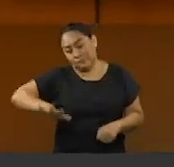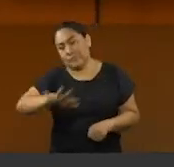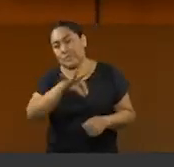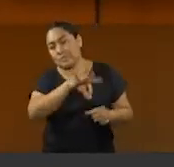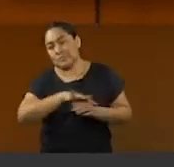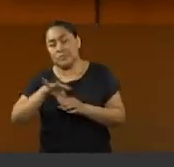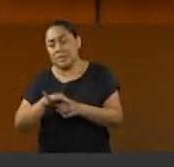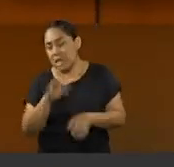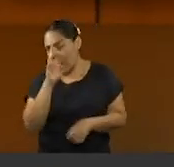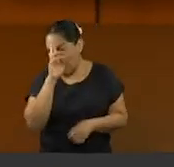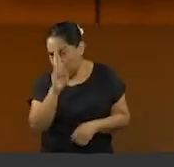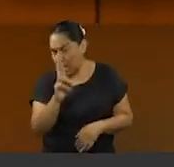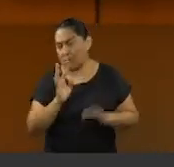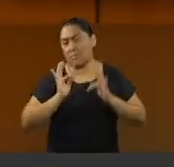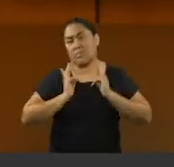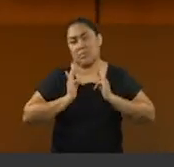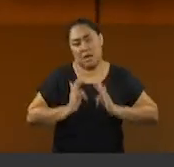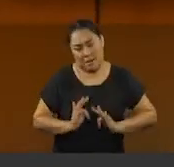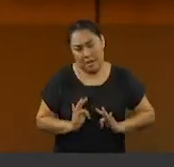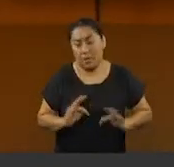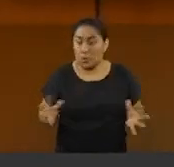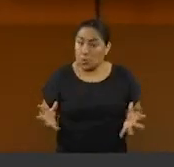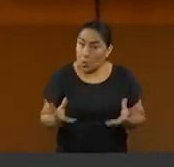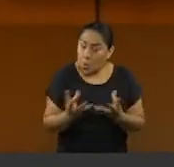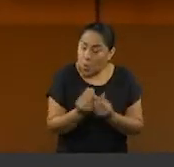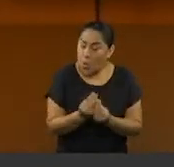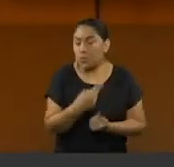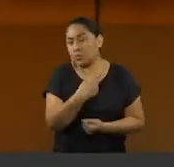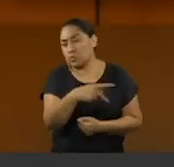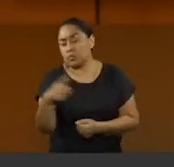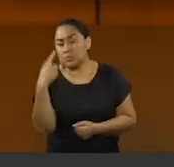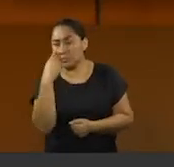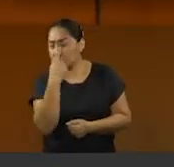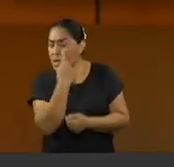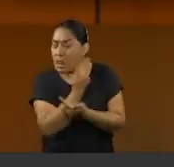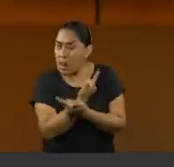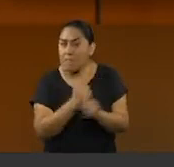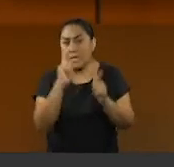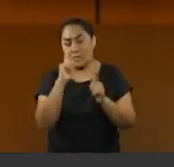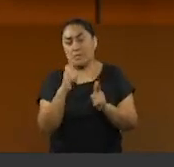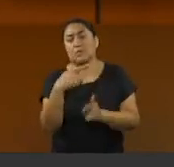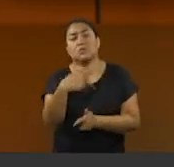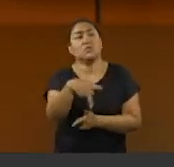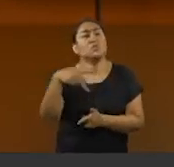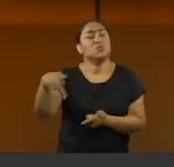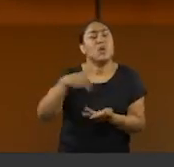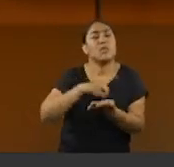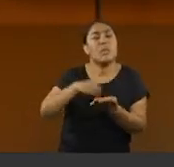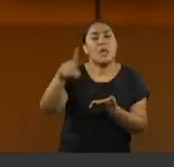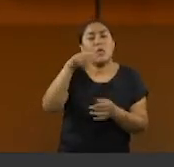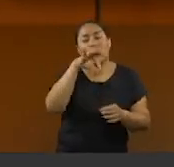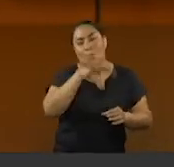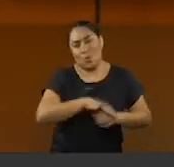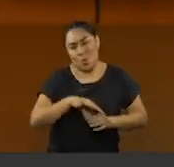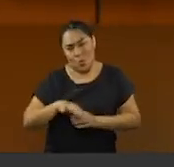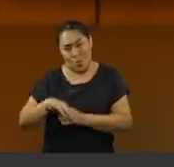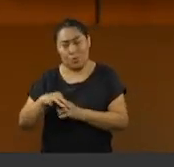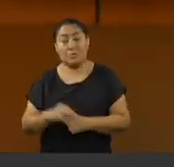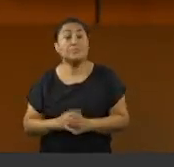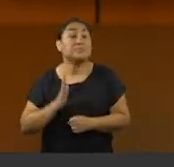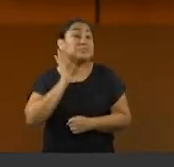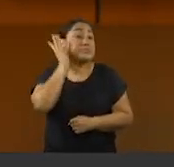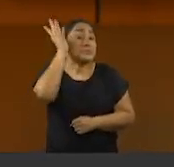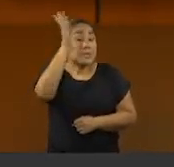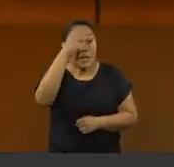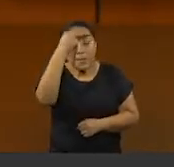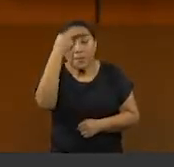respeto, de tranquilidad, donde todas y todos podamos ejercer con libertad nuestro derecho al voto. El futuro de